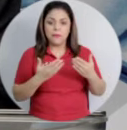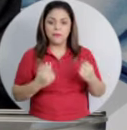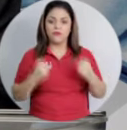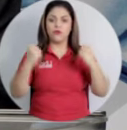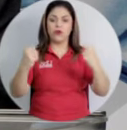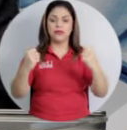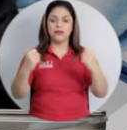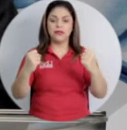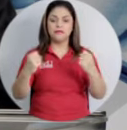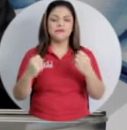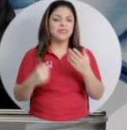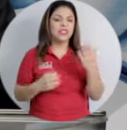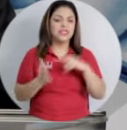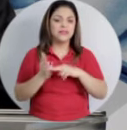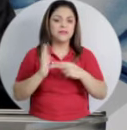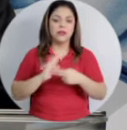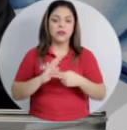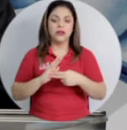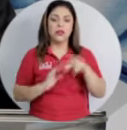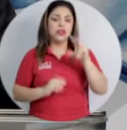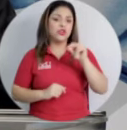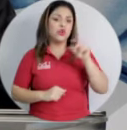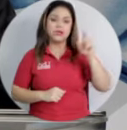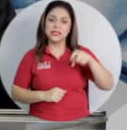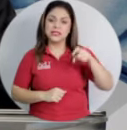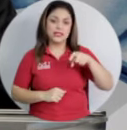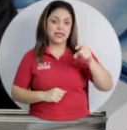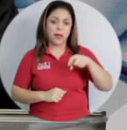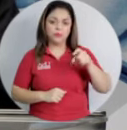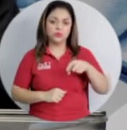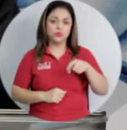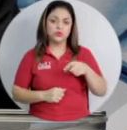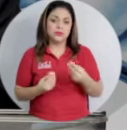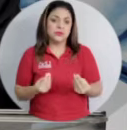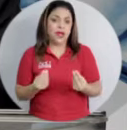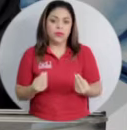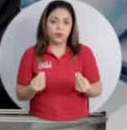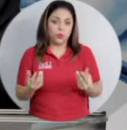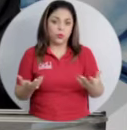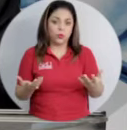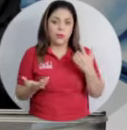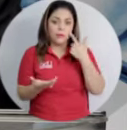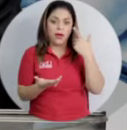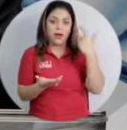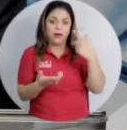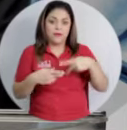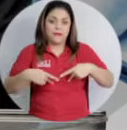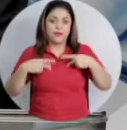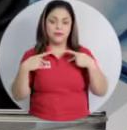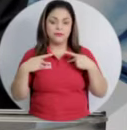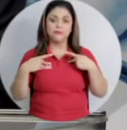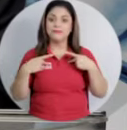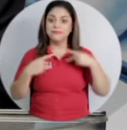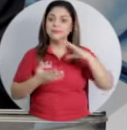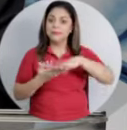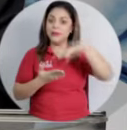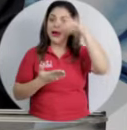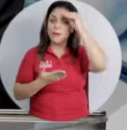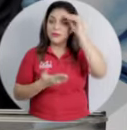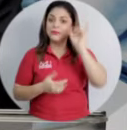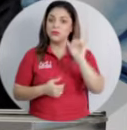sea, no necesitamos tanto para vivir. Debimos haber aprendido un poco de eso. Debimos haber aprendido un poco de eso. O sea, y cambian nuestras